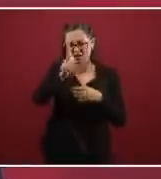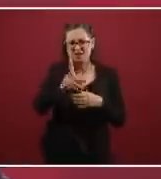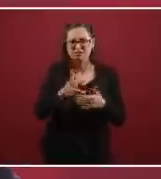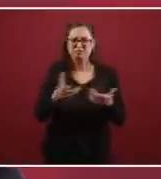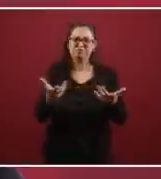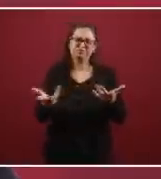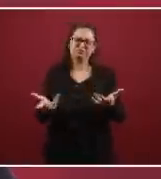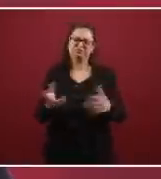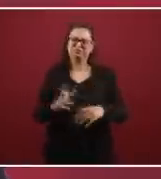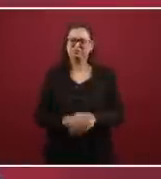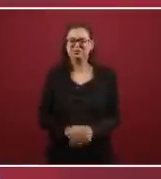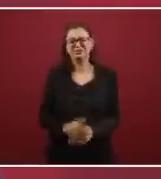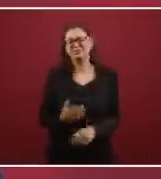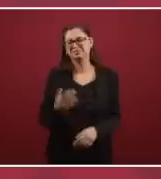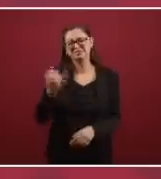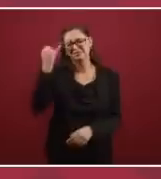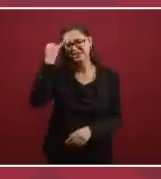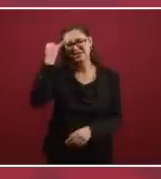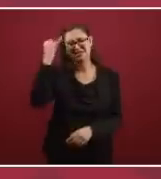cuántas cosas